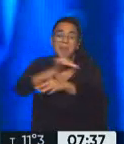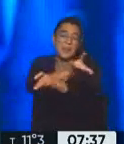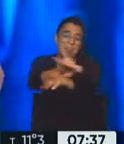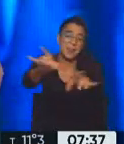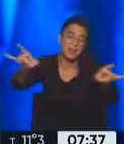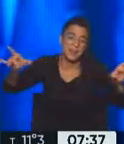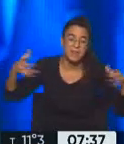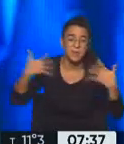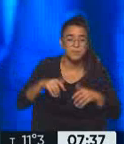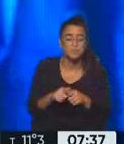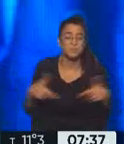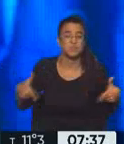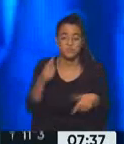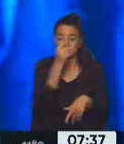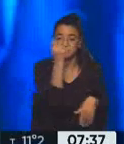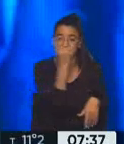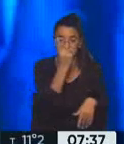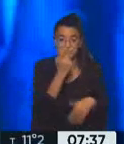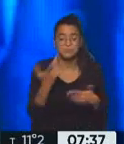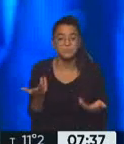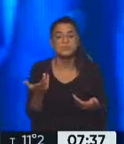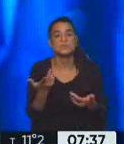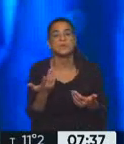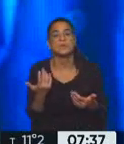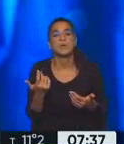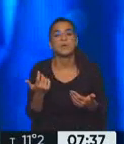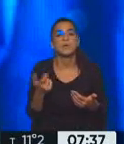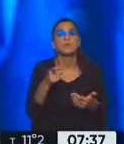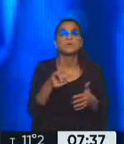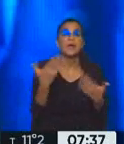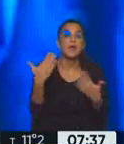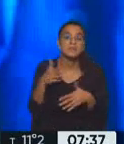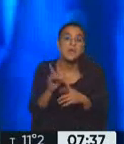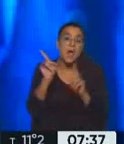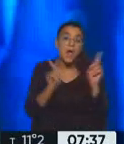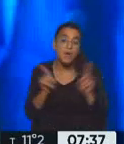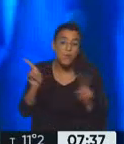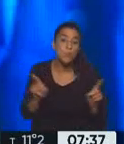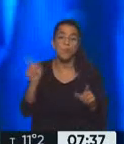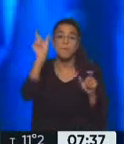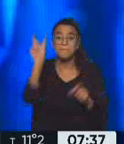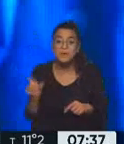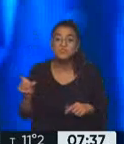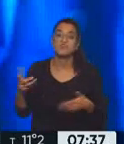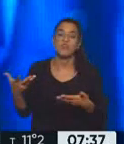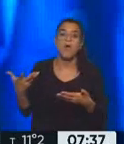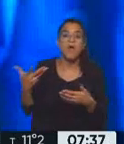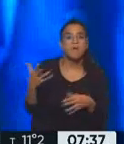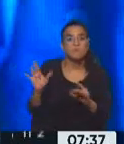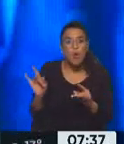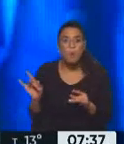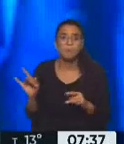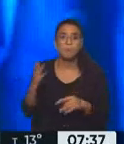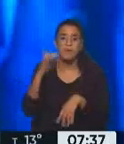y los casos se reproducen no entonces pueden está en ese camino algún vulnerable algún inmunocomprometido